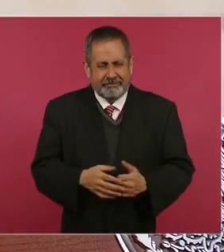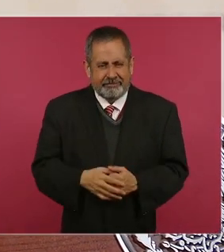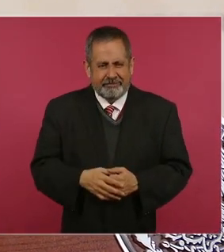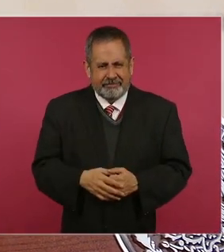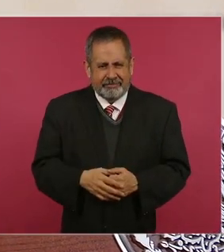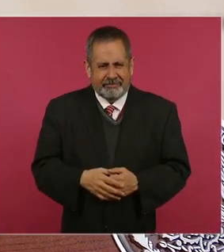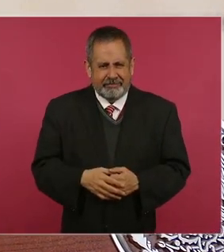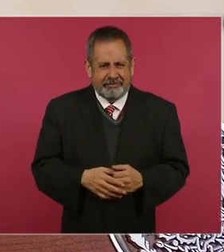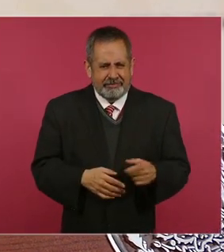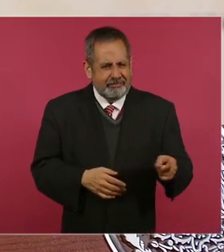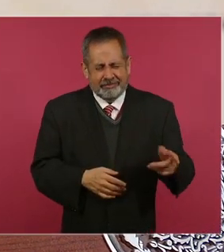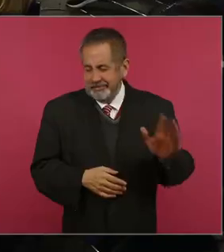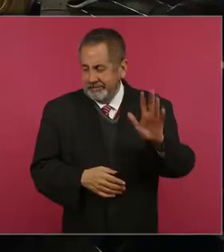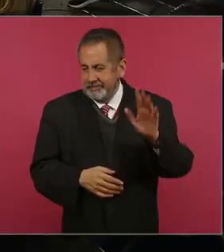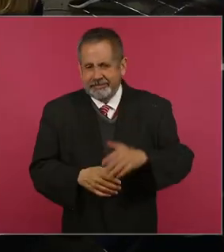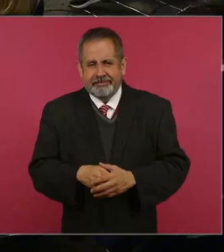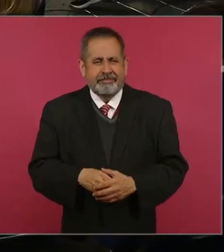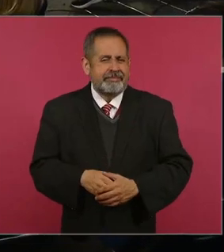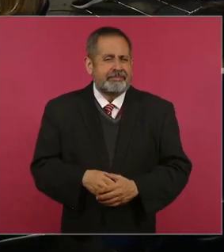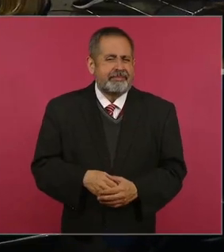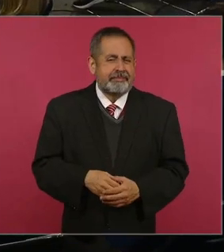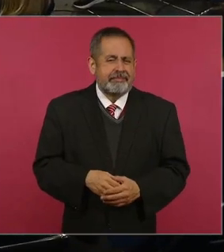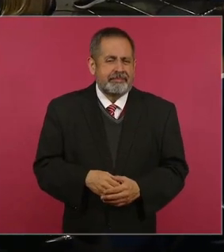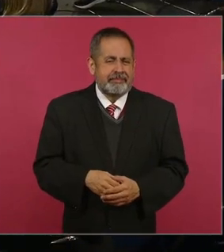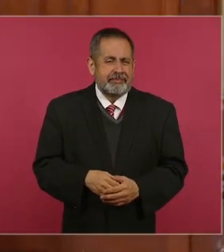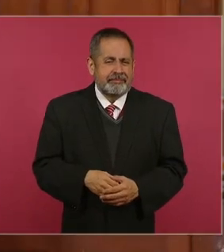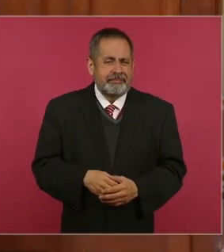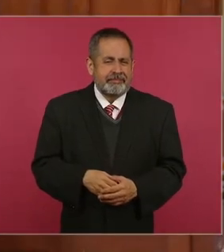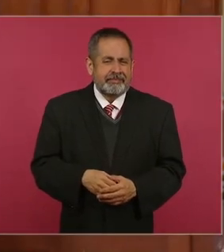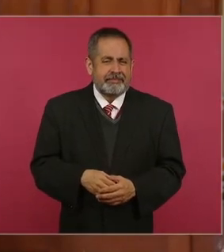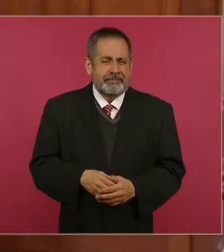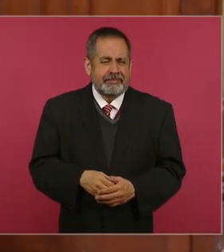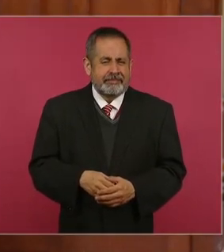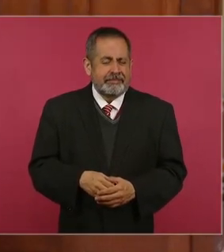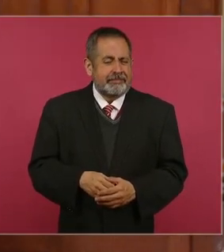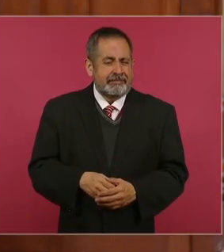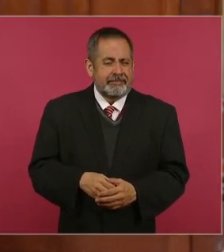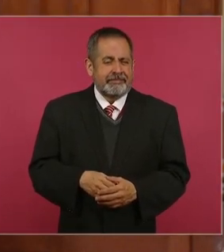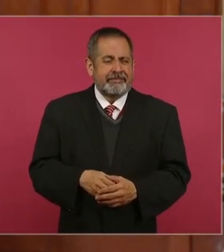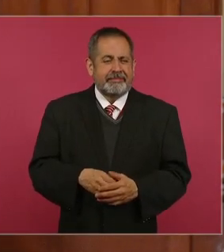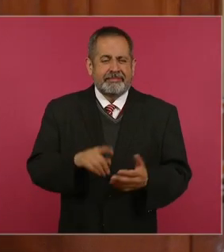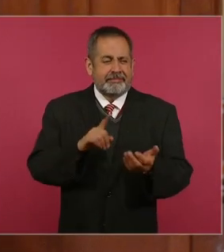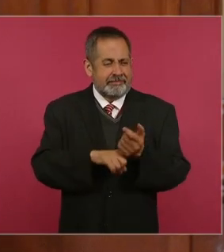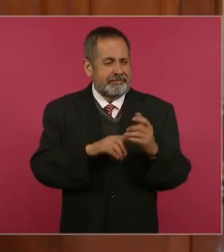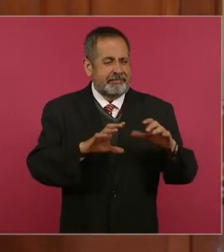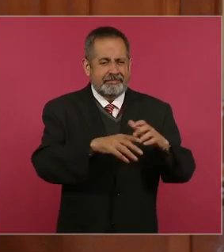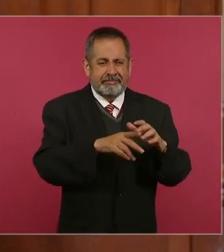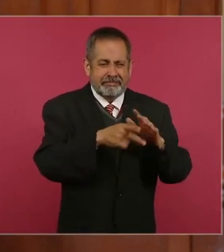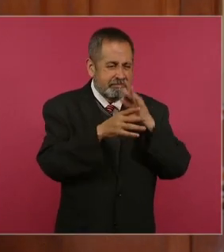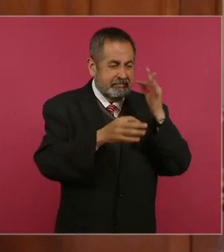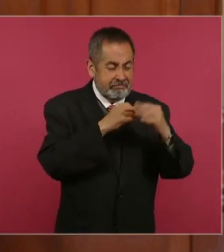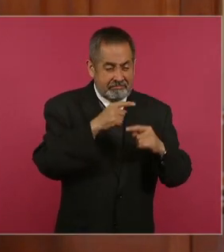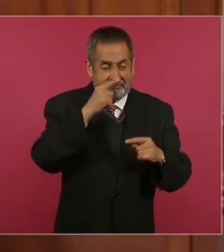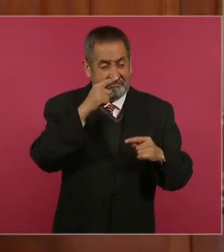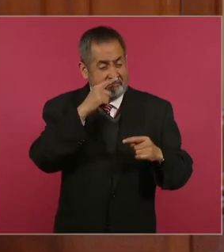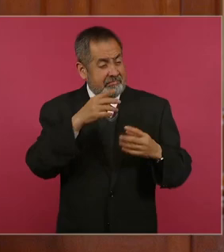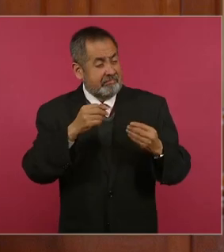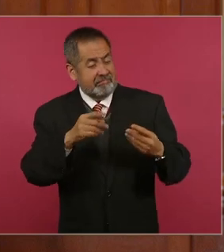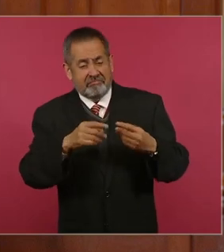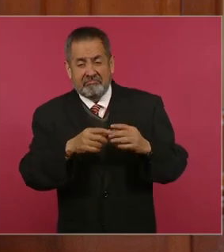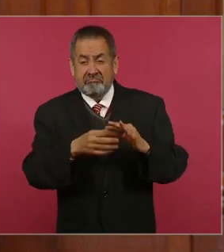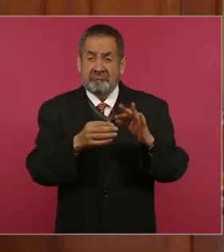Vuela, para no decir otra cosa, como se dice en el argot del periodismo, ¿no? Vuela